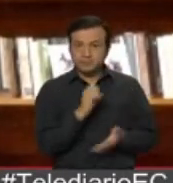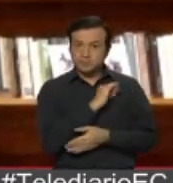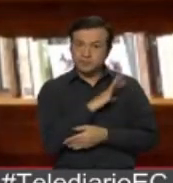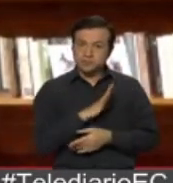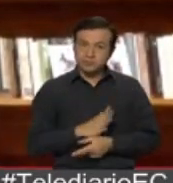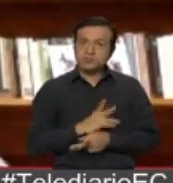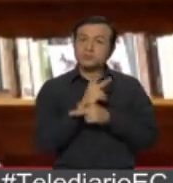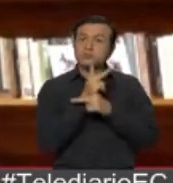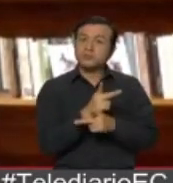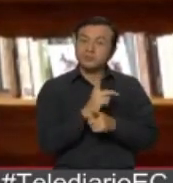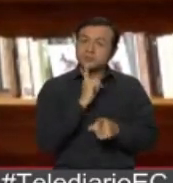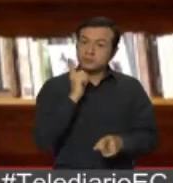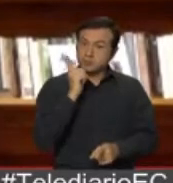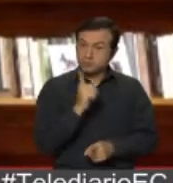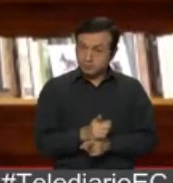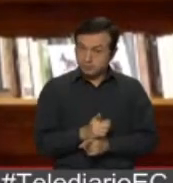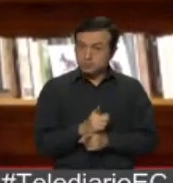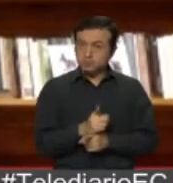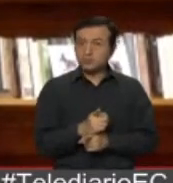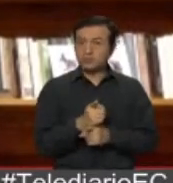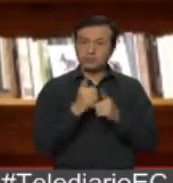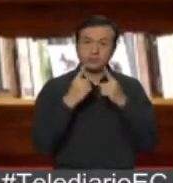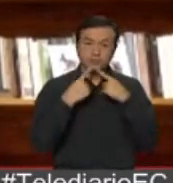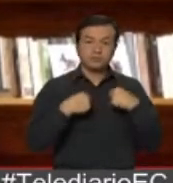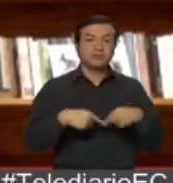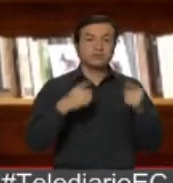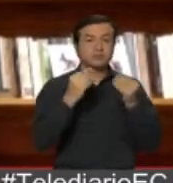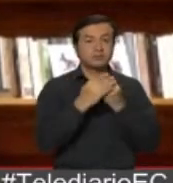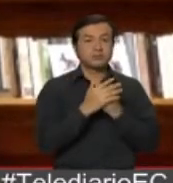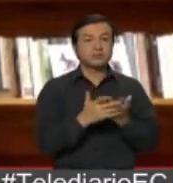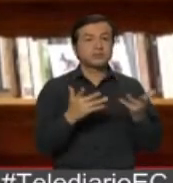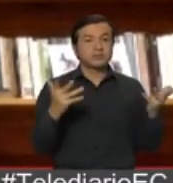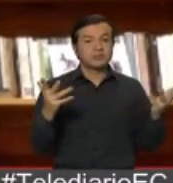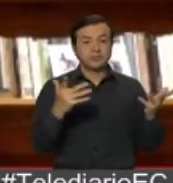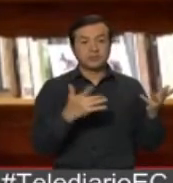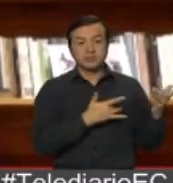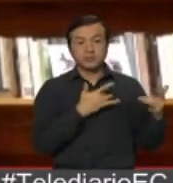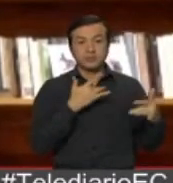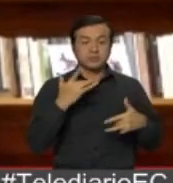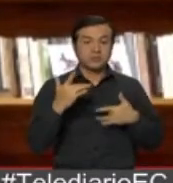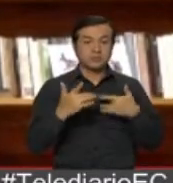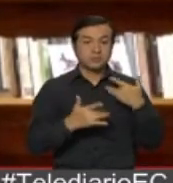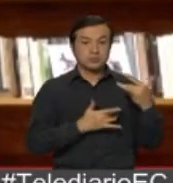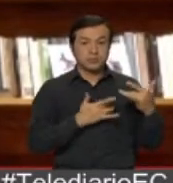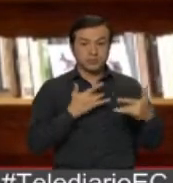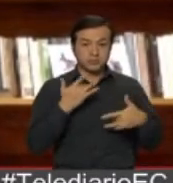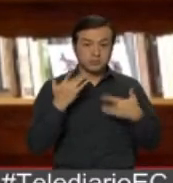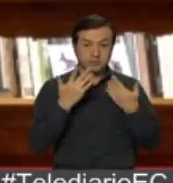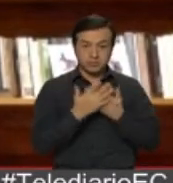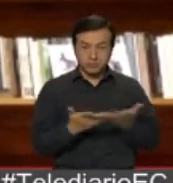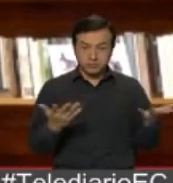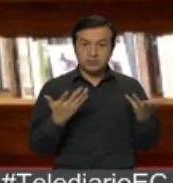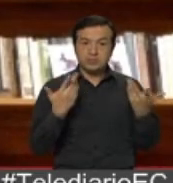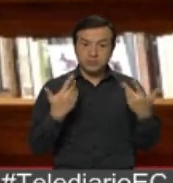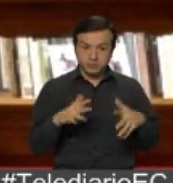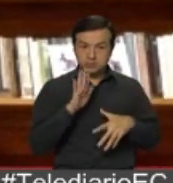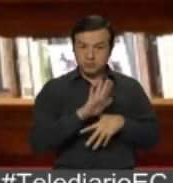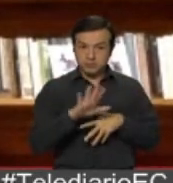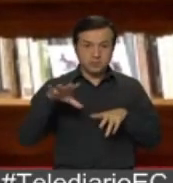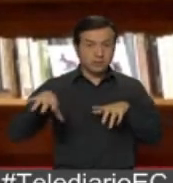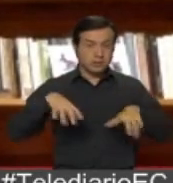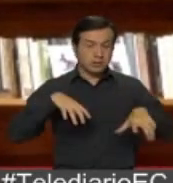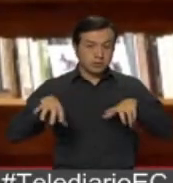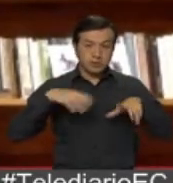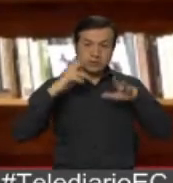precauciones. Y precisamente lo que usted menciona, en estas áreas que son tan sensibles, en donde están las actividades